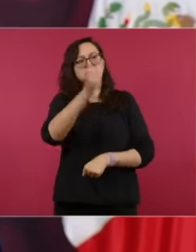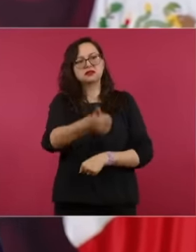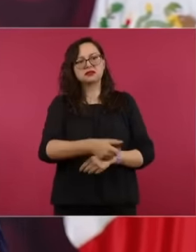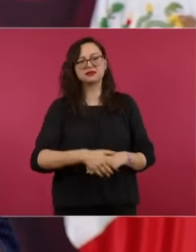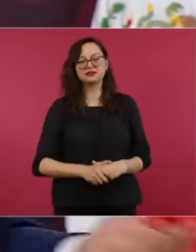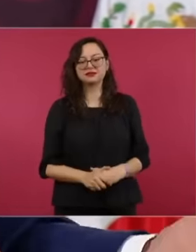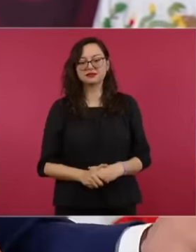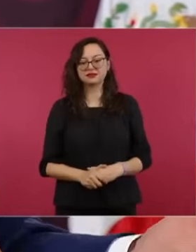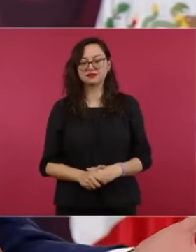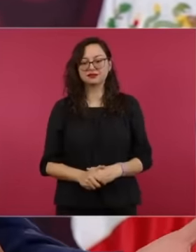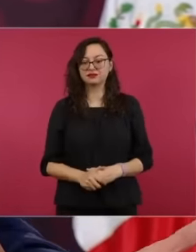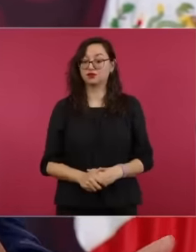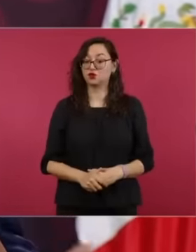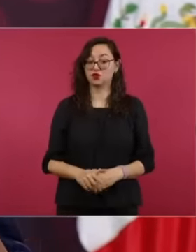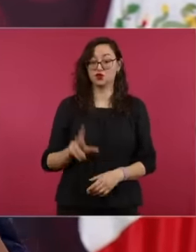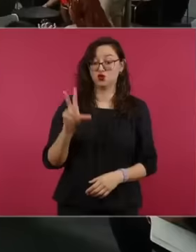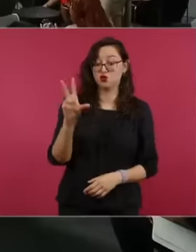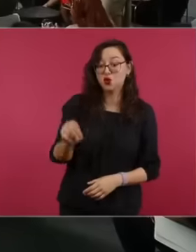Pues no,